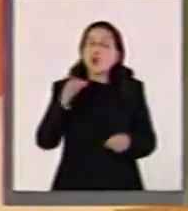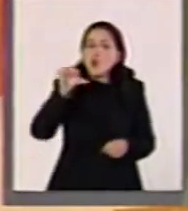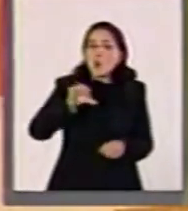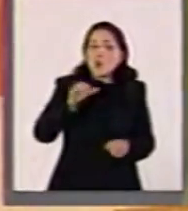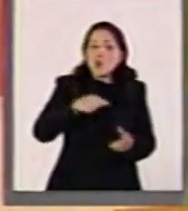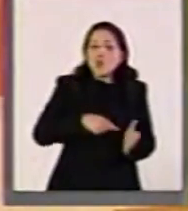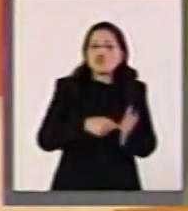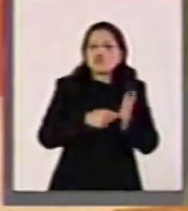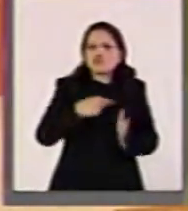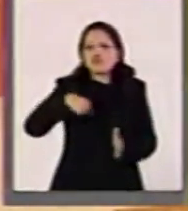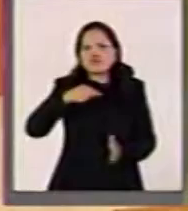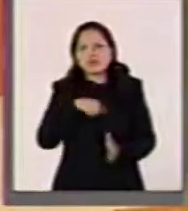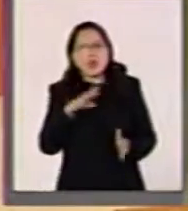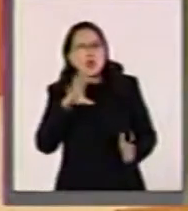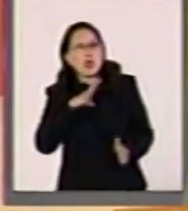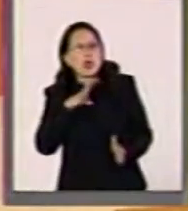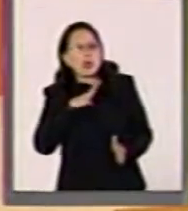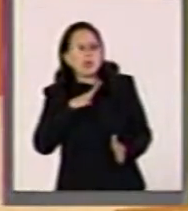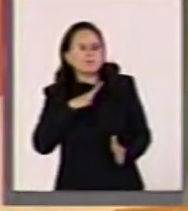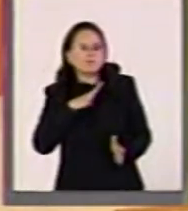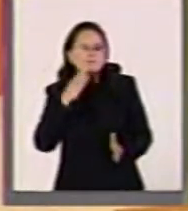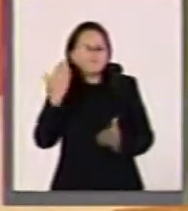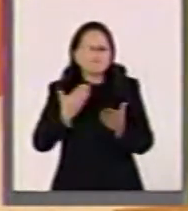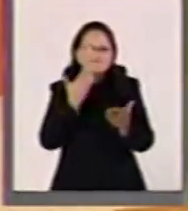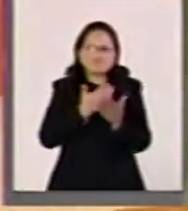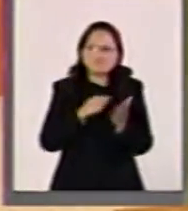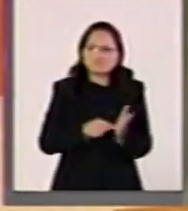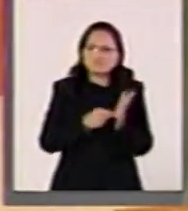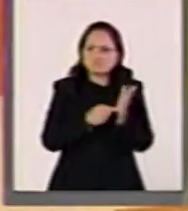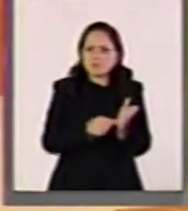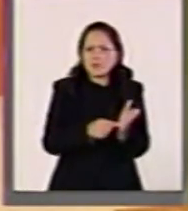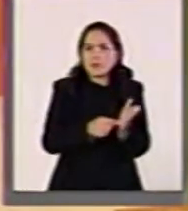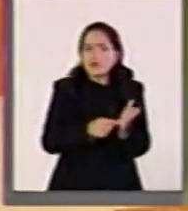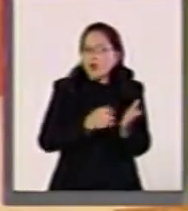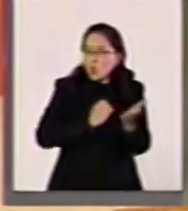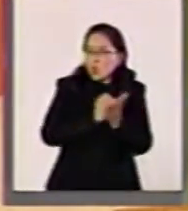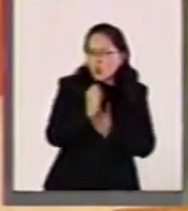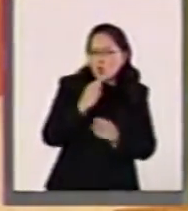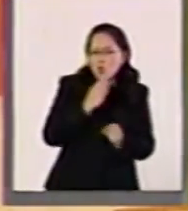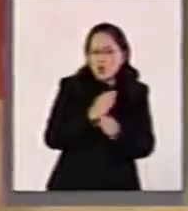frente a la presentación de un dictamen que hemos